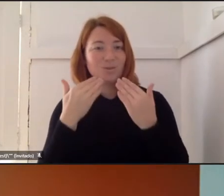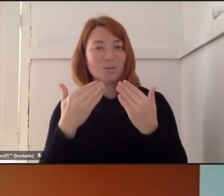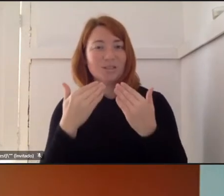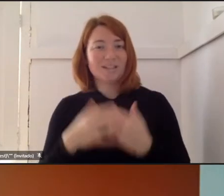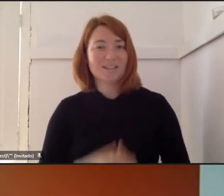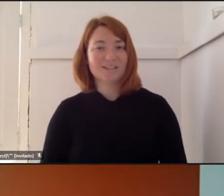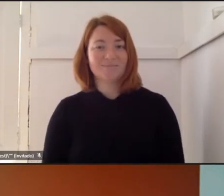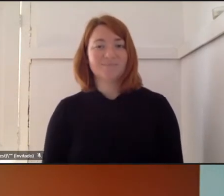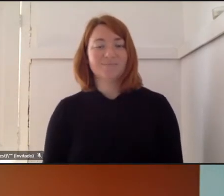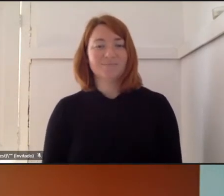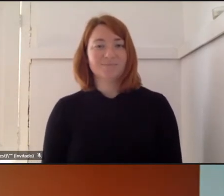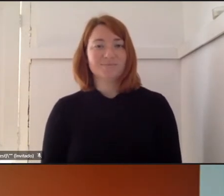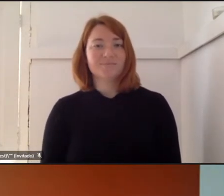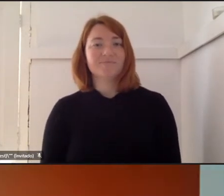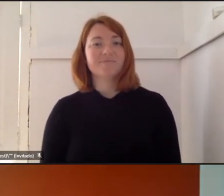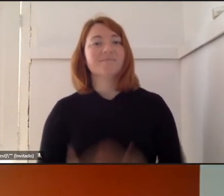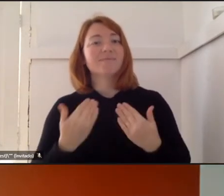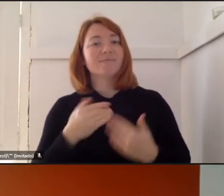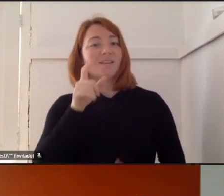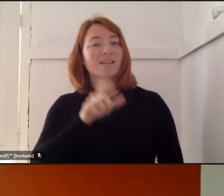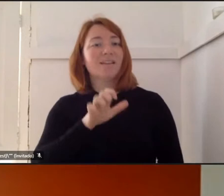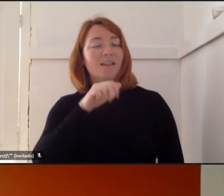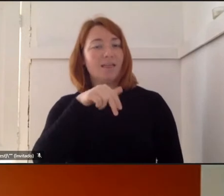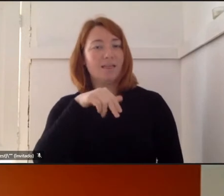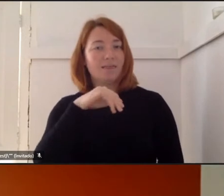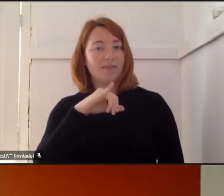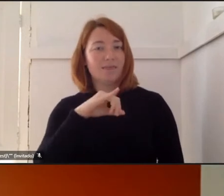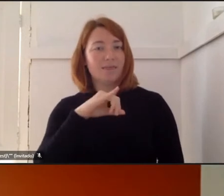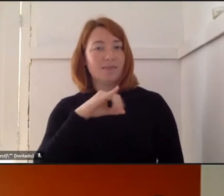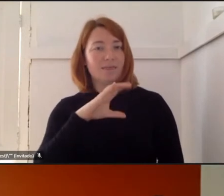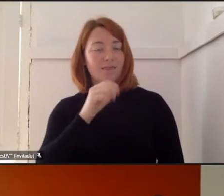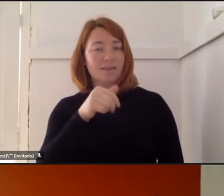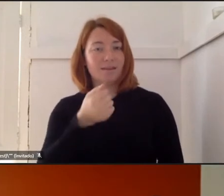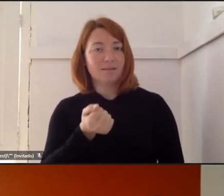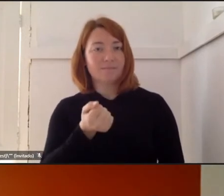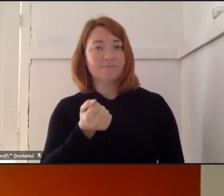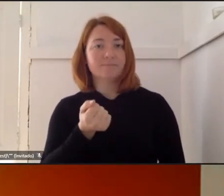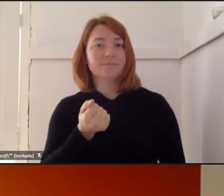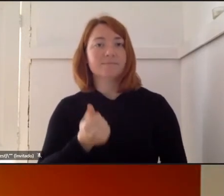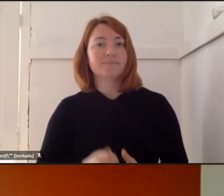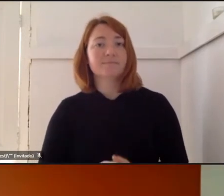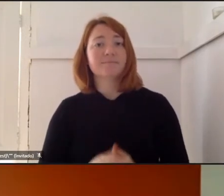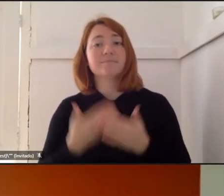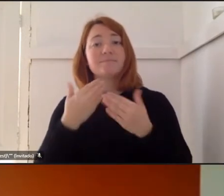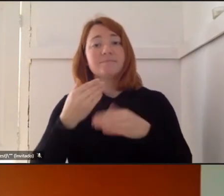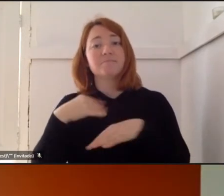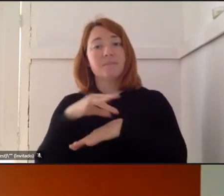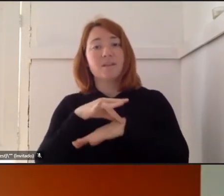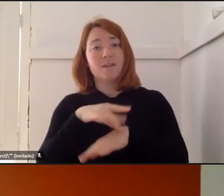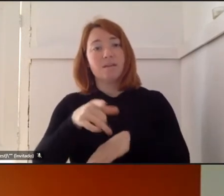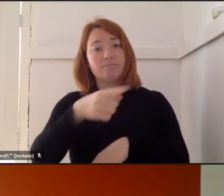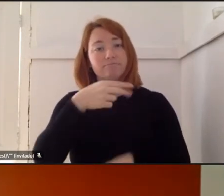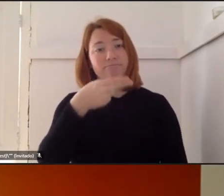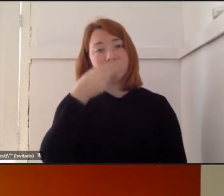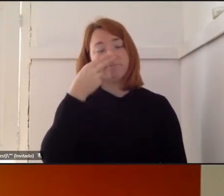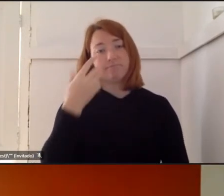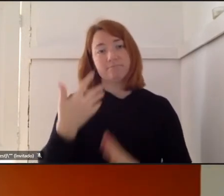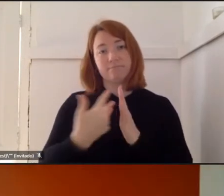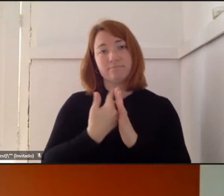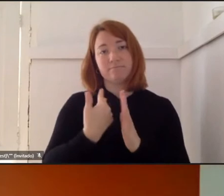Gracias a ti, Encina. Gracias por esa guía tan interesante que nos has